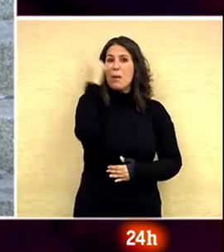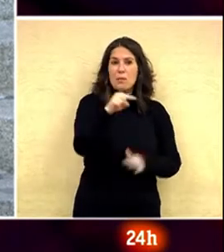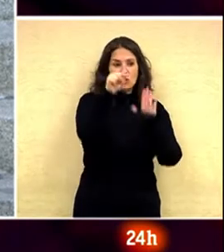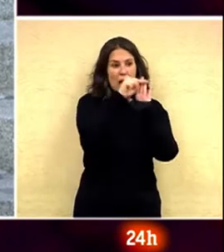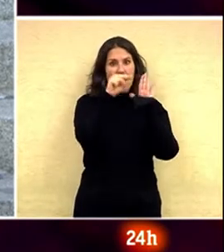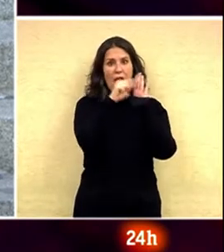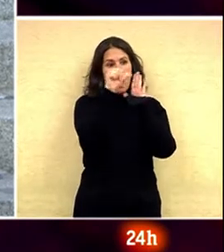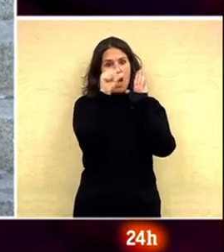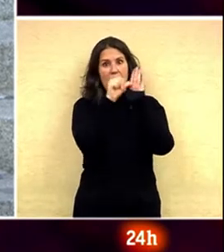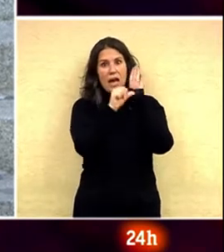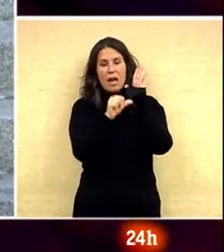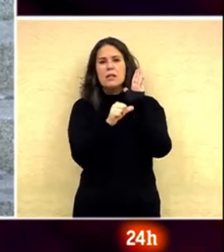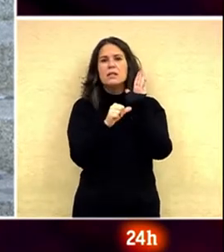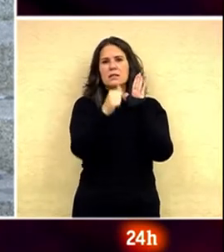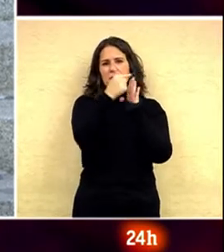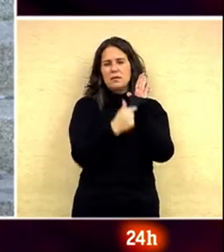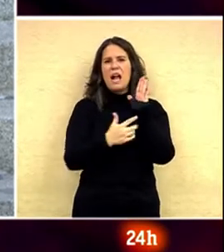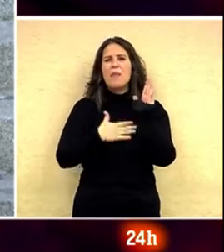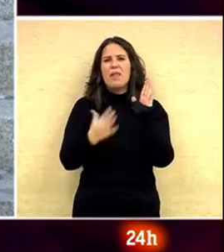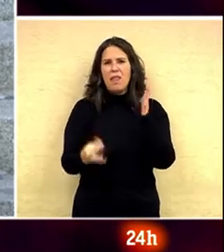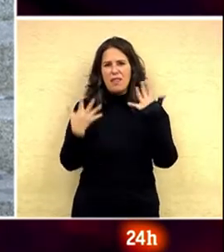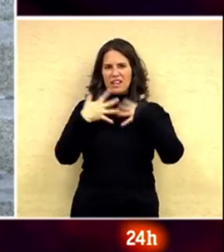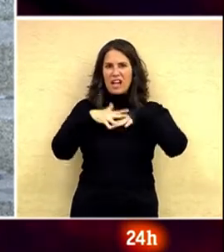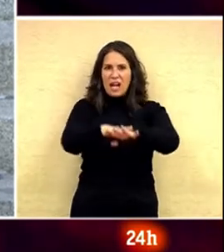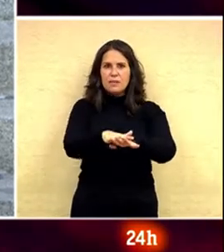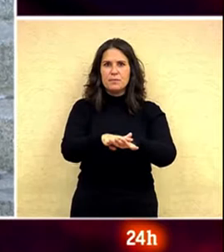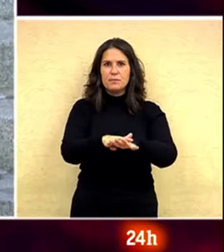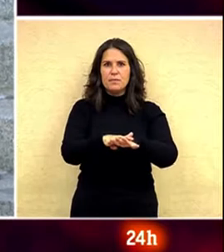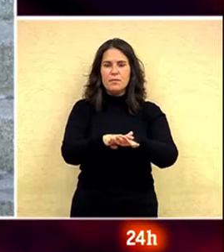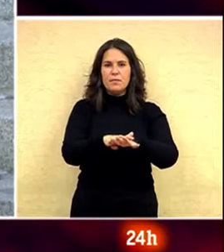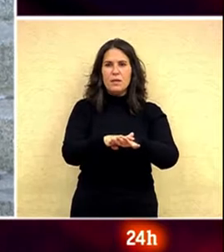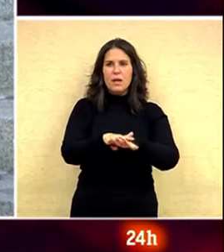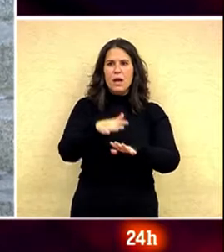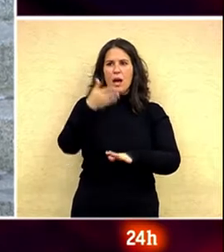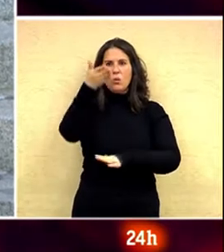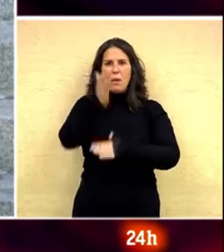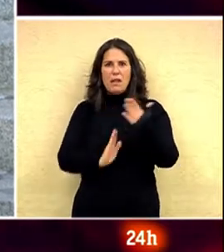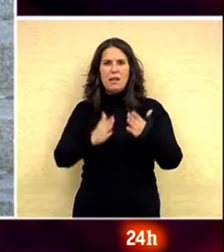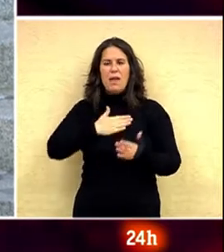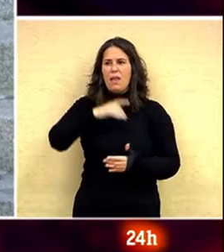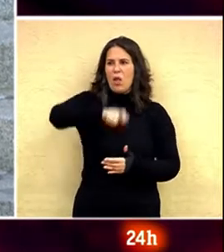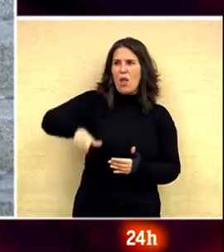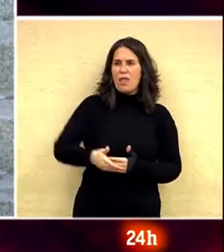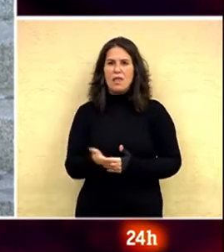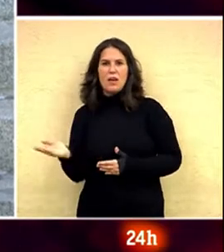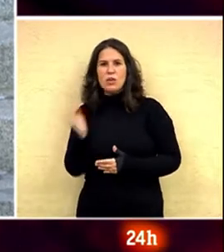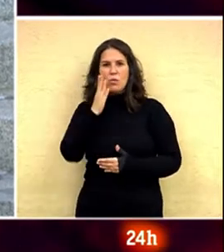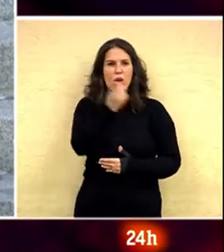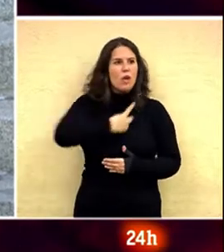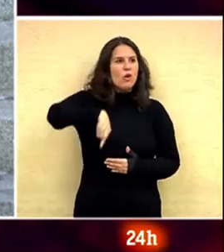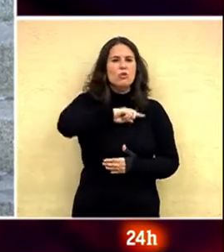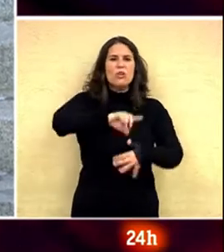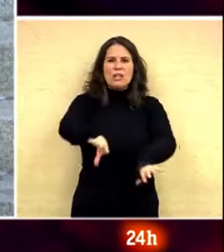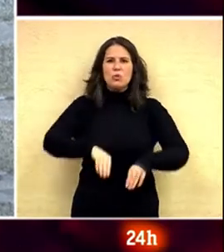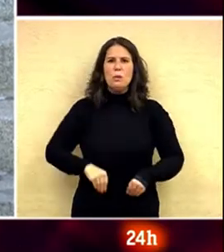en cada uno de ellos reside la capacidad de integrar a una parte de nuestros conciudadanos, porque asumimos